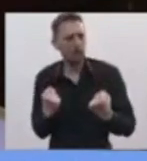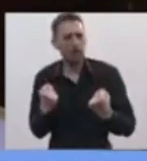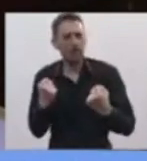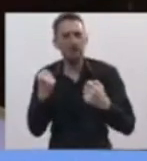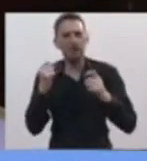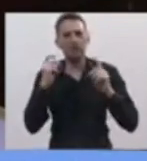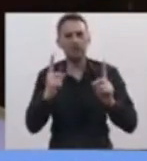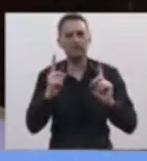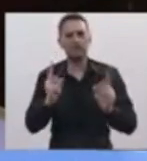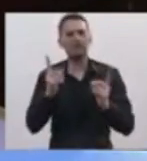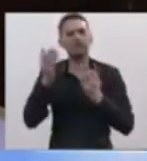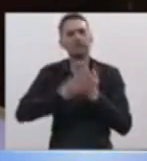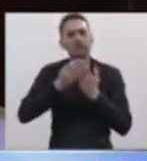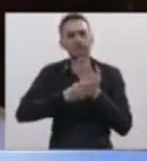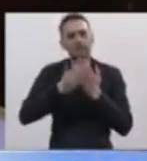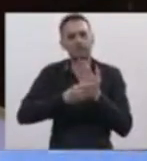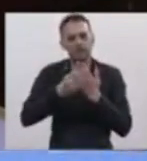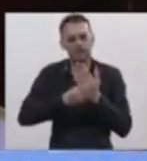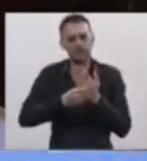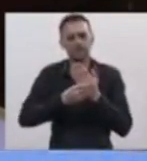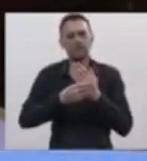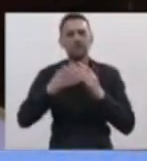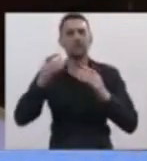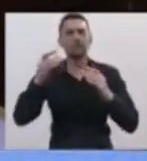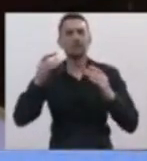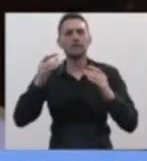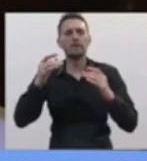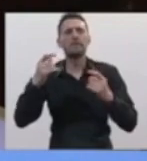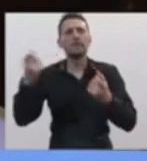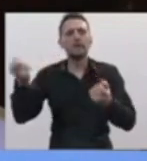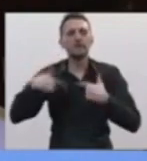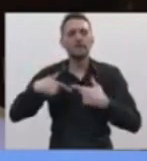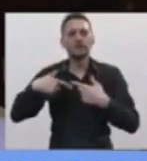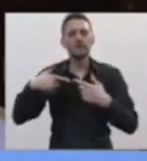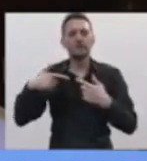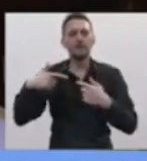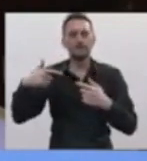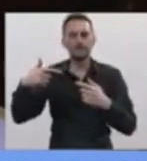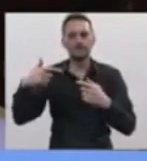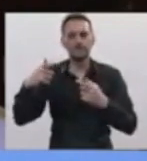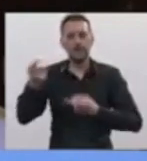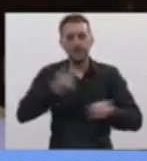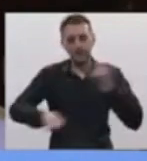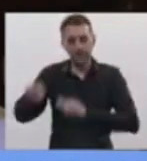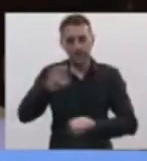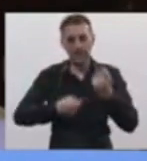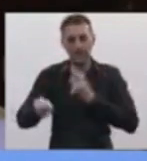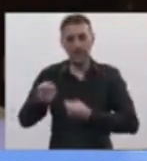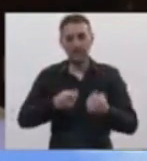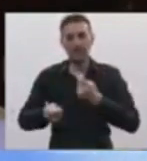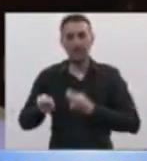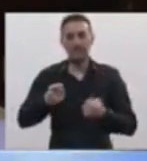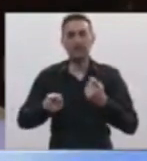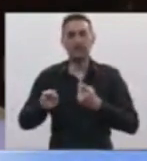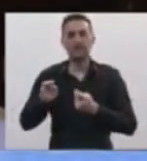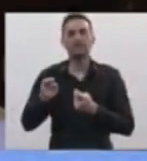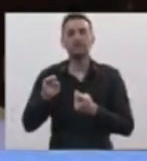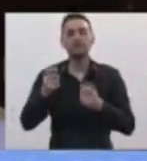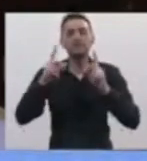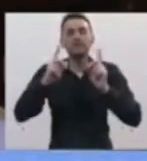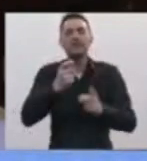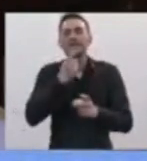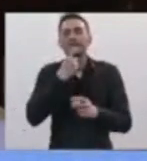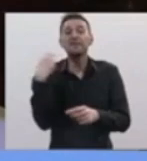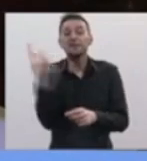normas que el propio ministro envía el ministro quiere enviar una norma para acotar la manera en que se financian los déficit pero si nosotros nos